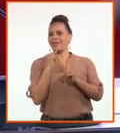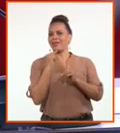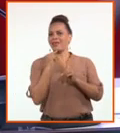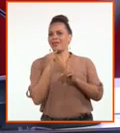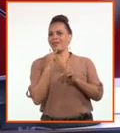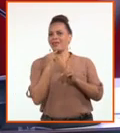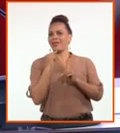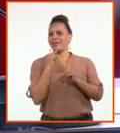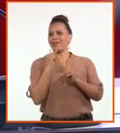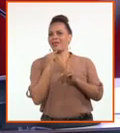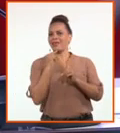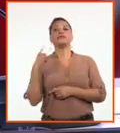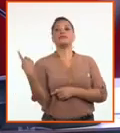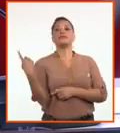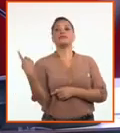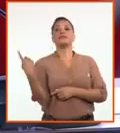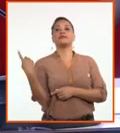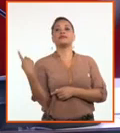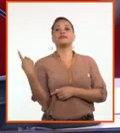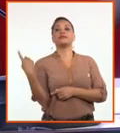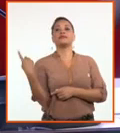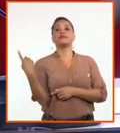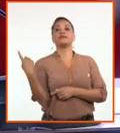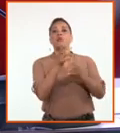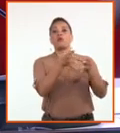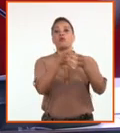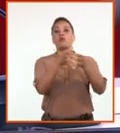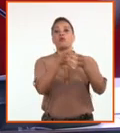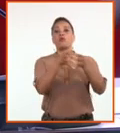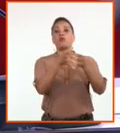urgente de toda la membresía de ambas organizaciones.